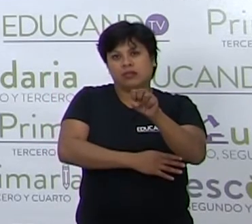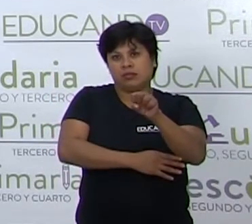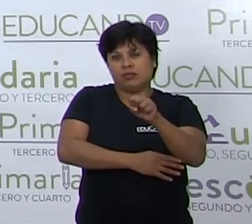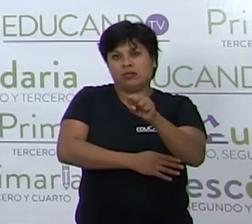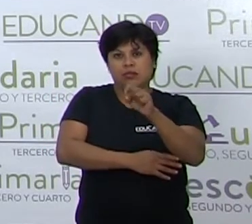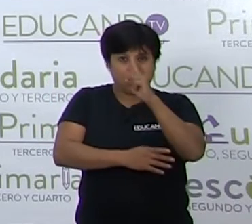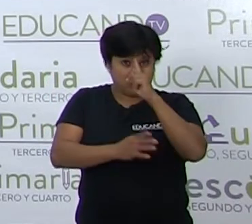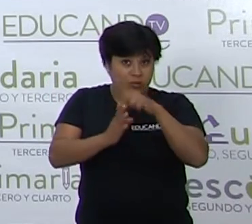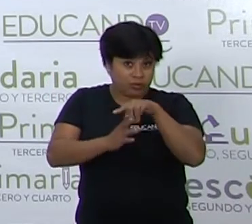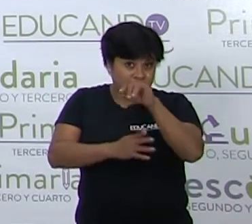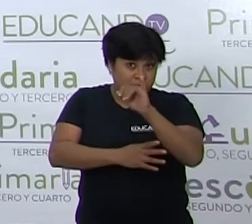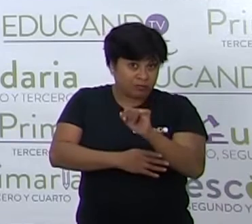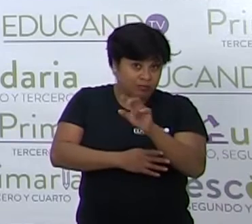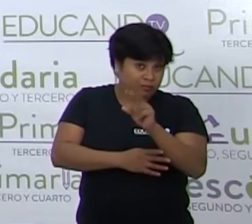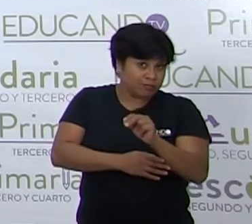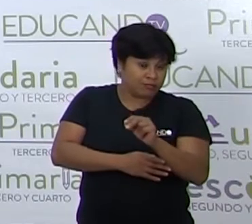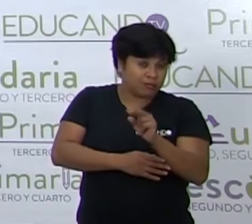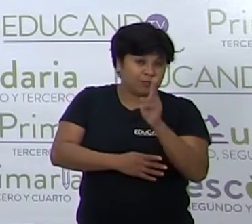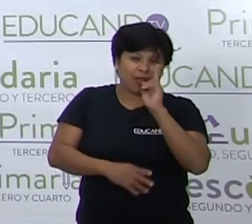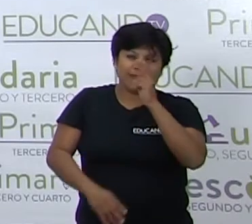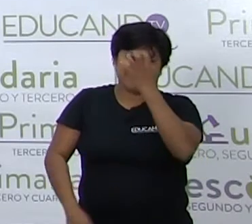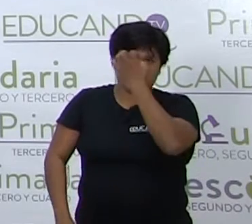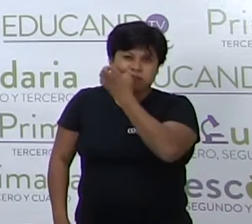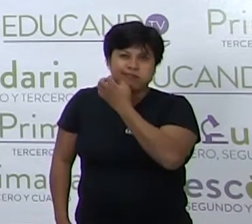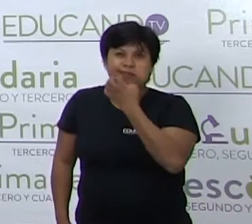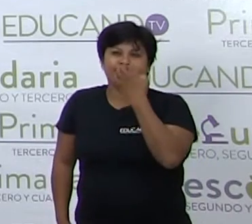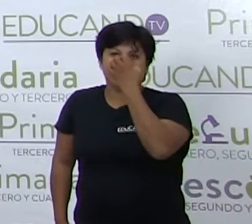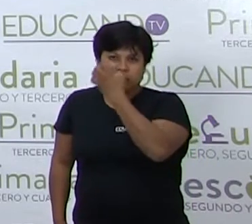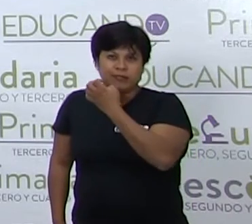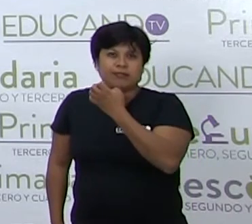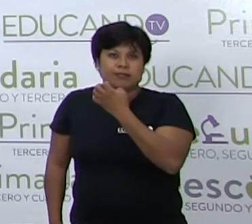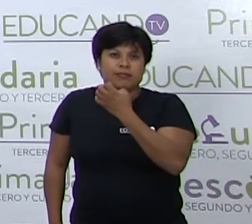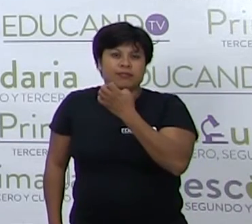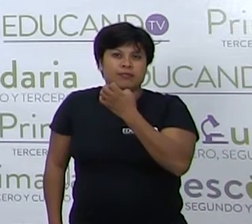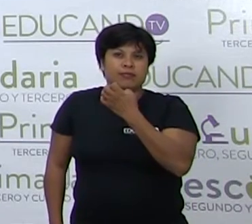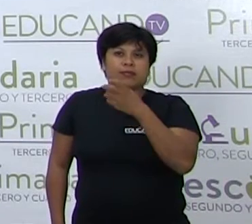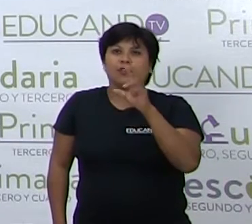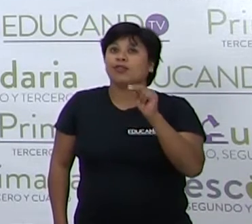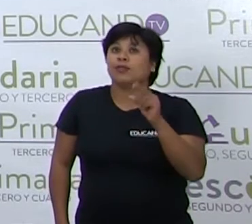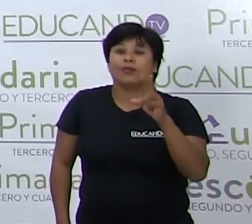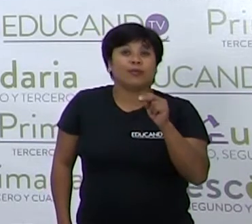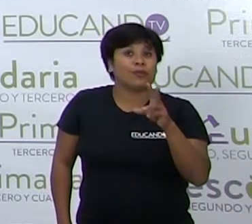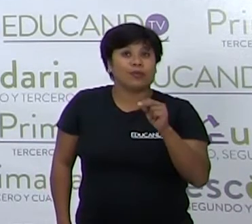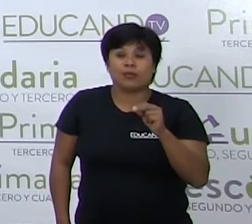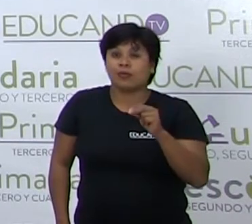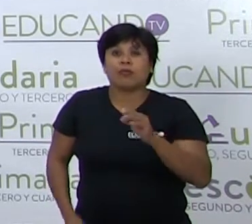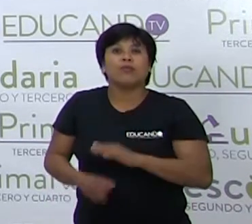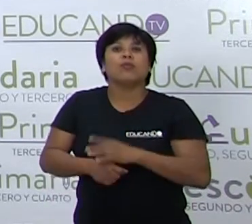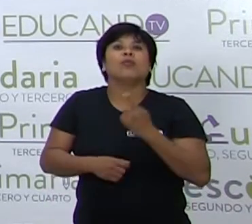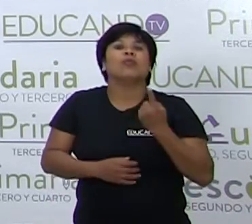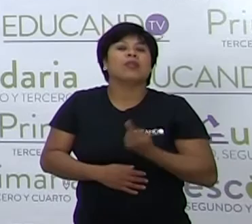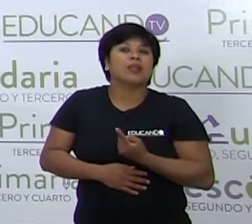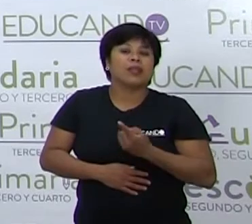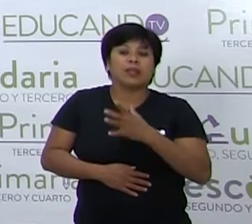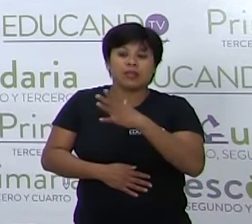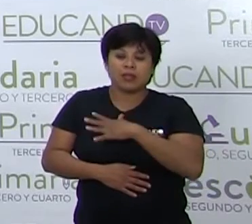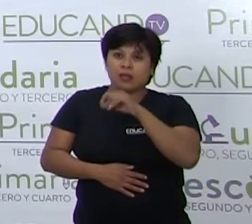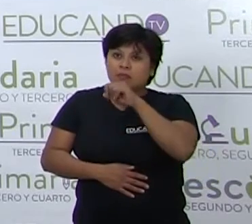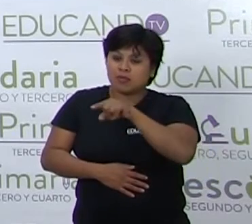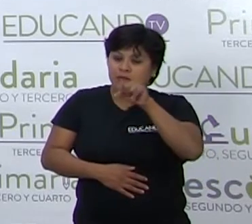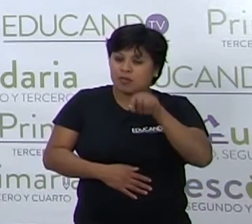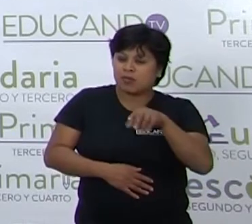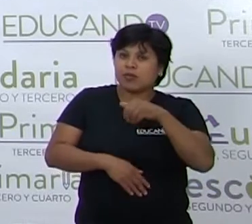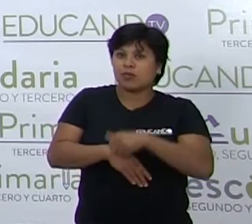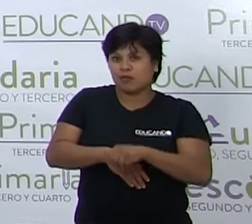2760. ¿Crees que sí? A ver, observa. Claro que no. porque tiene los mismos